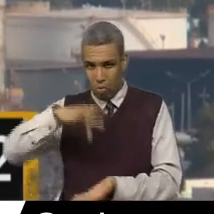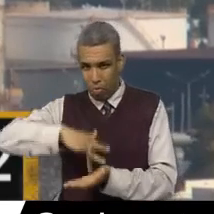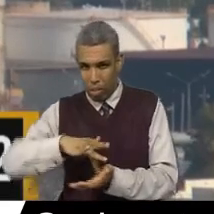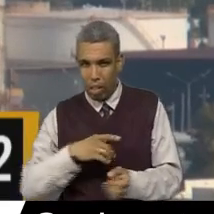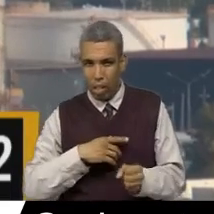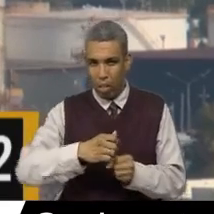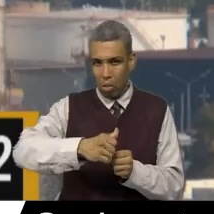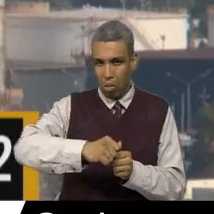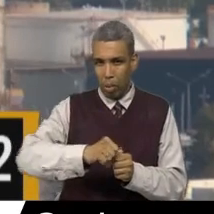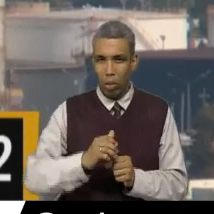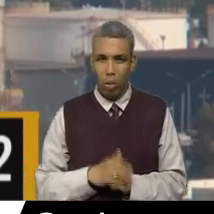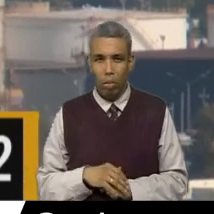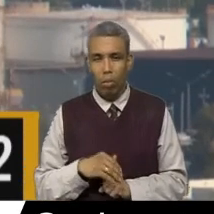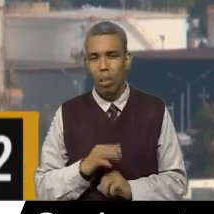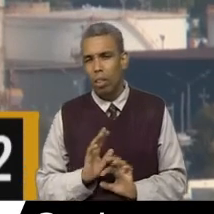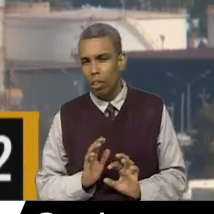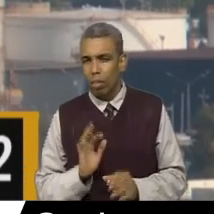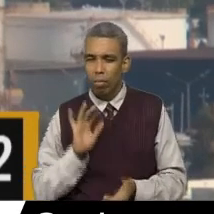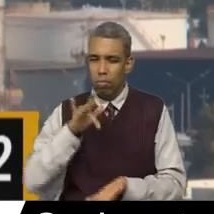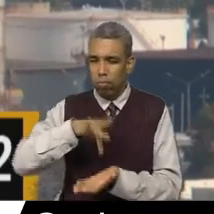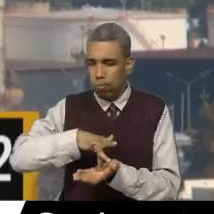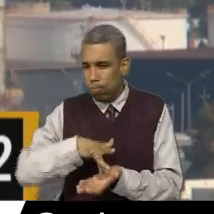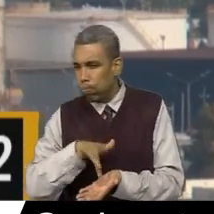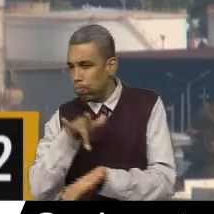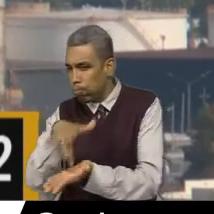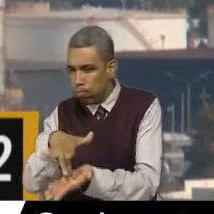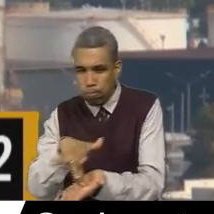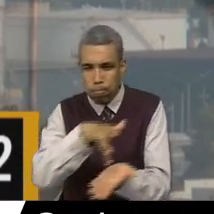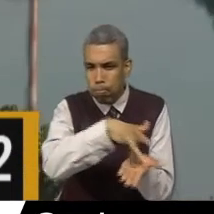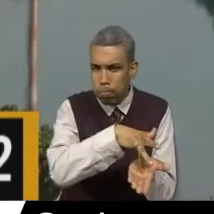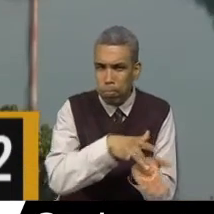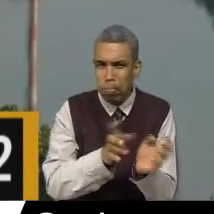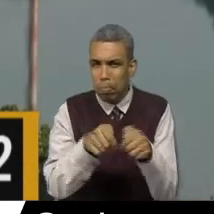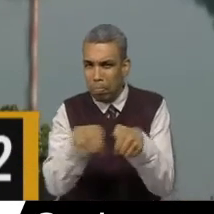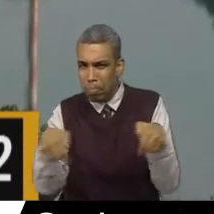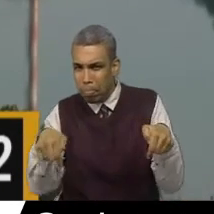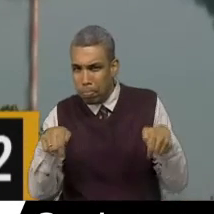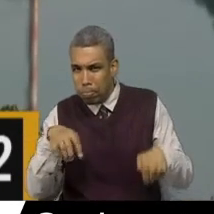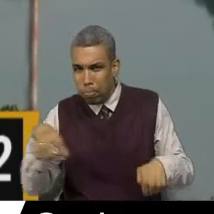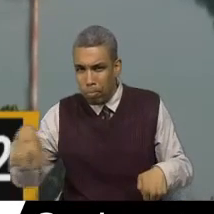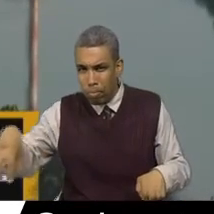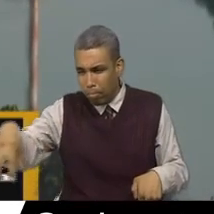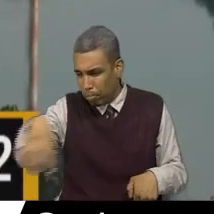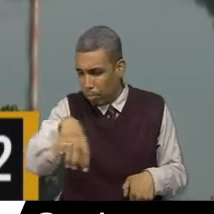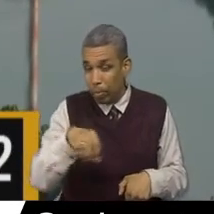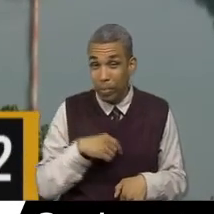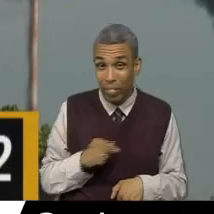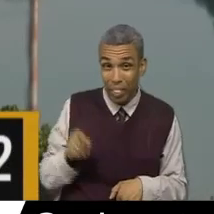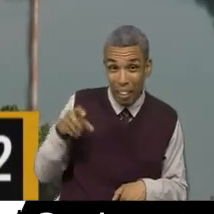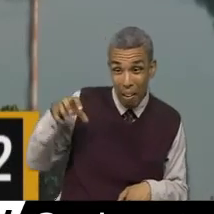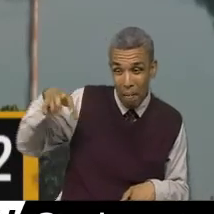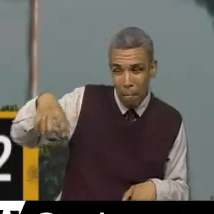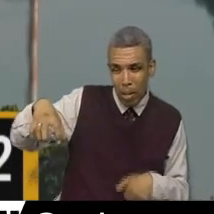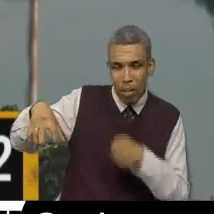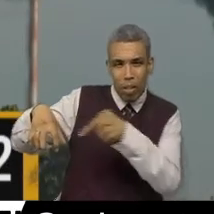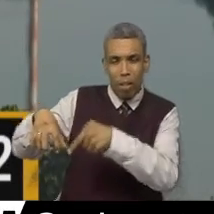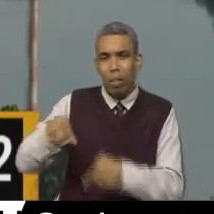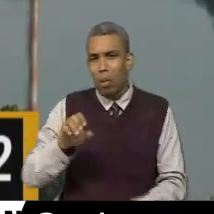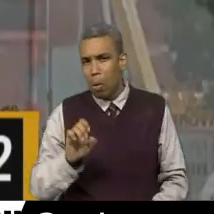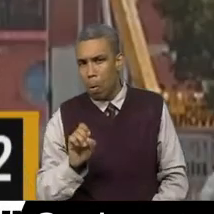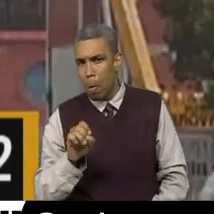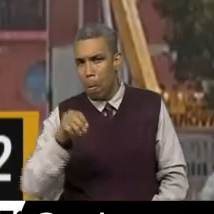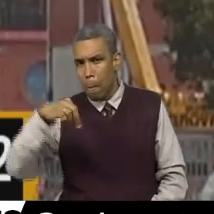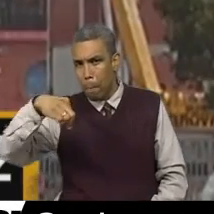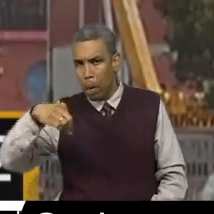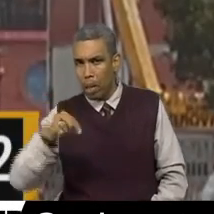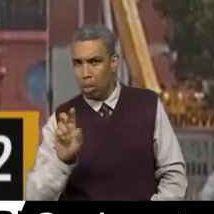Ajá. Y todos los días visitamos las diferentes áreas y desde luego la UOP2 se encuentra en ese momento pues operando y pues